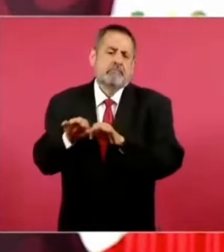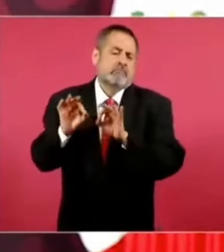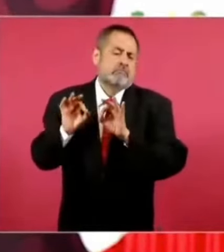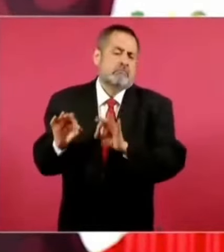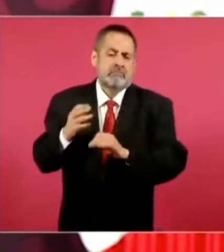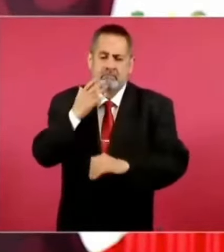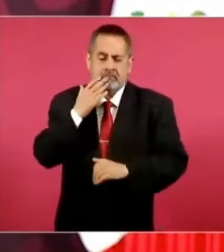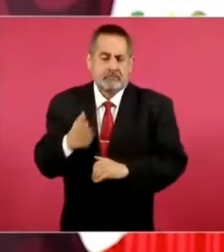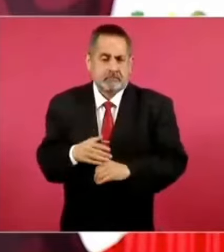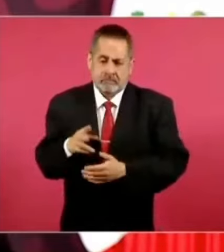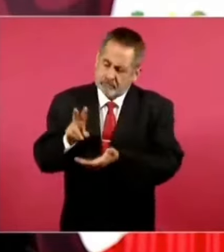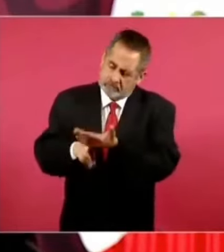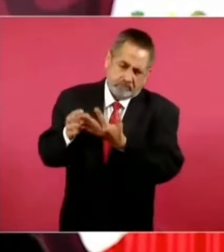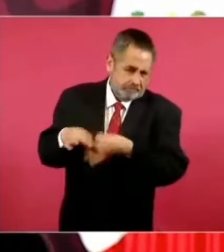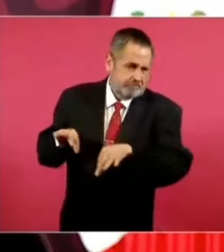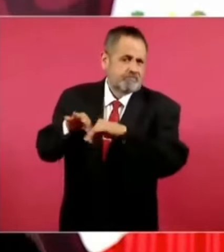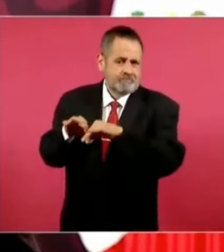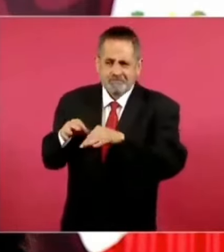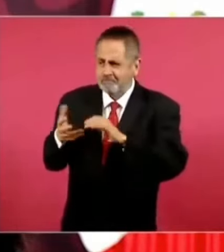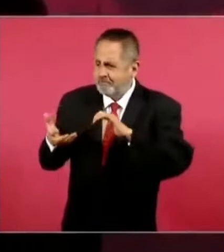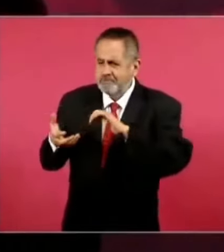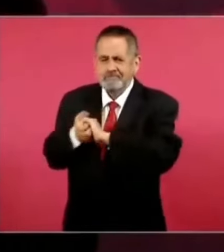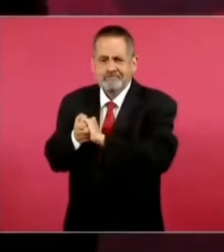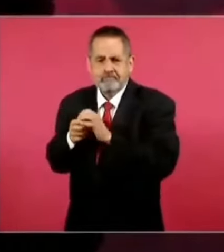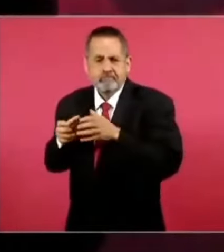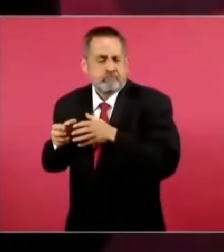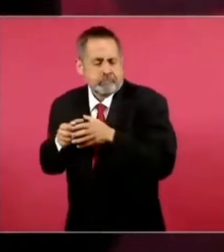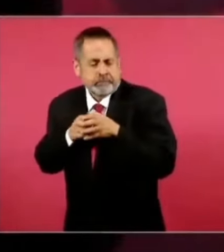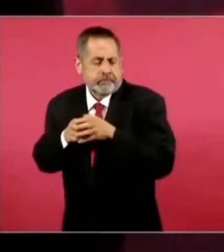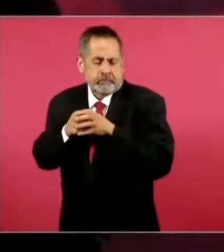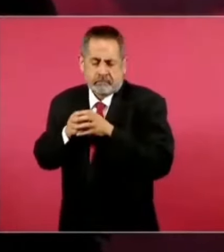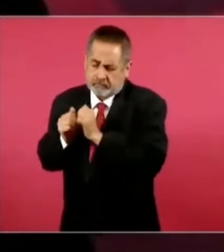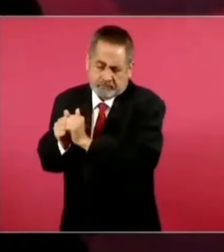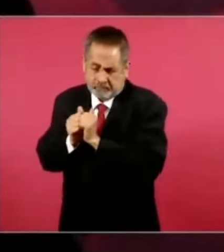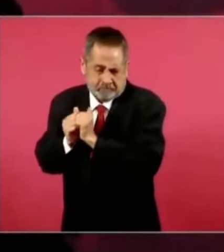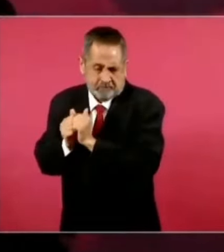Tan es importante que no se ha podido